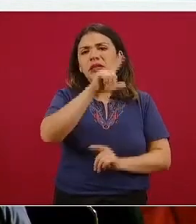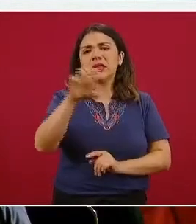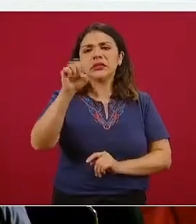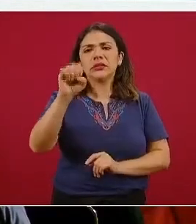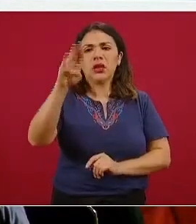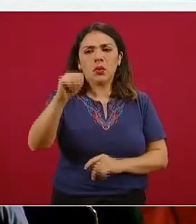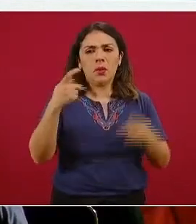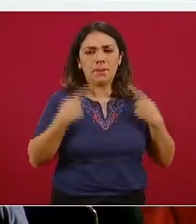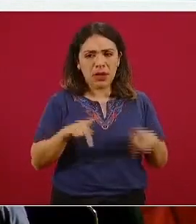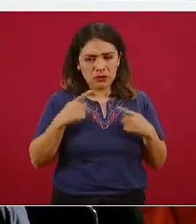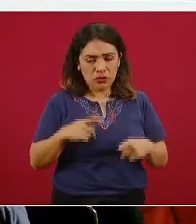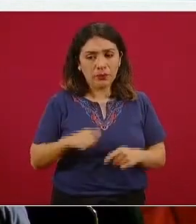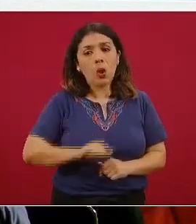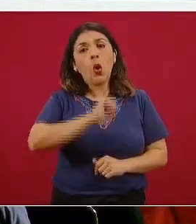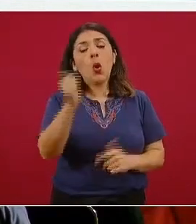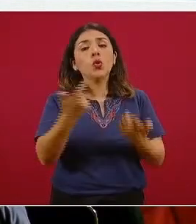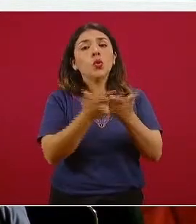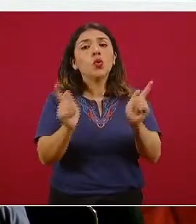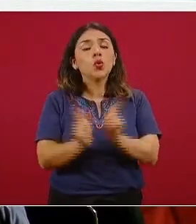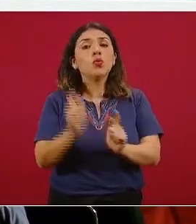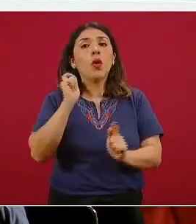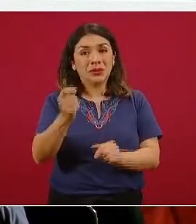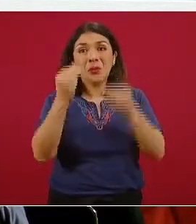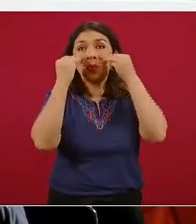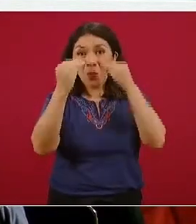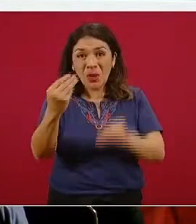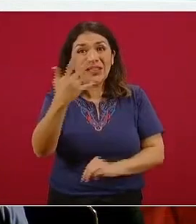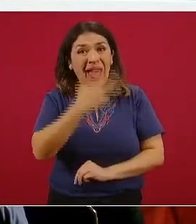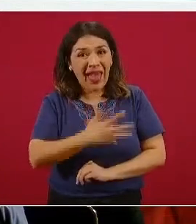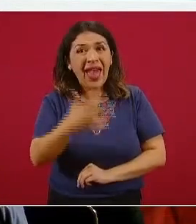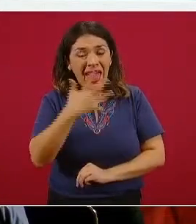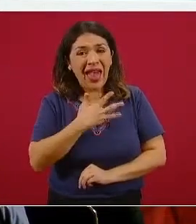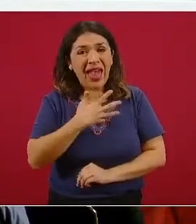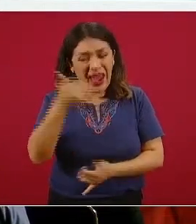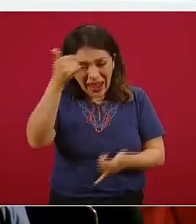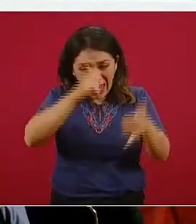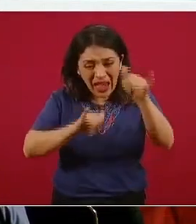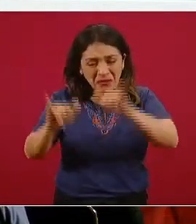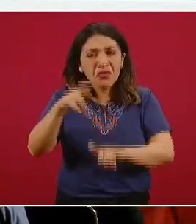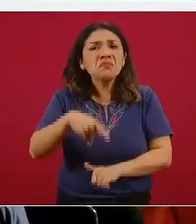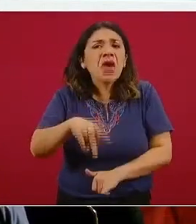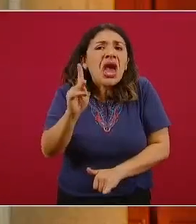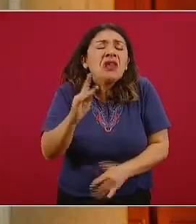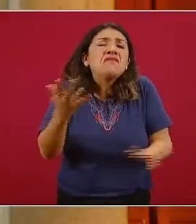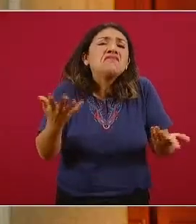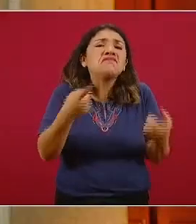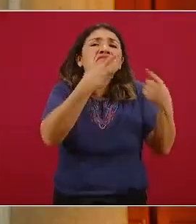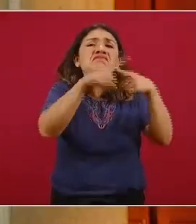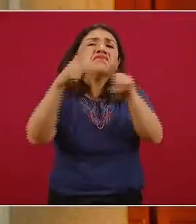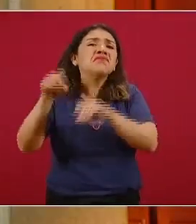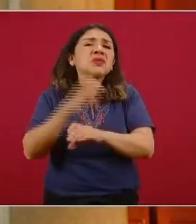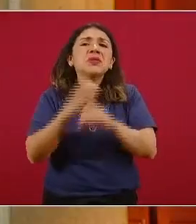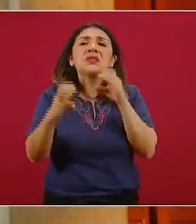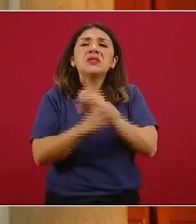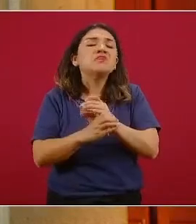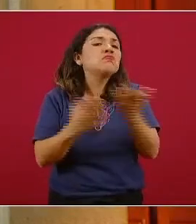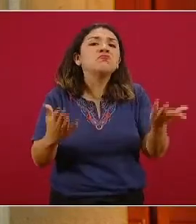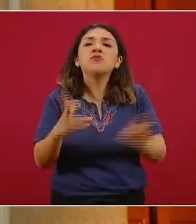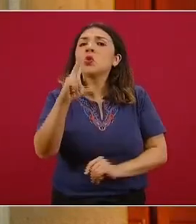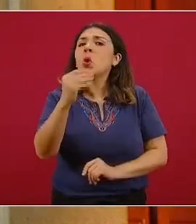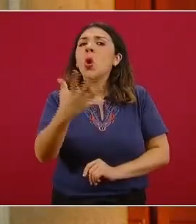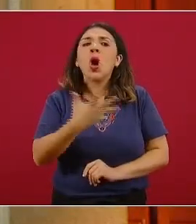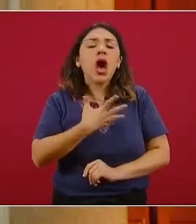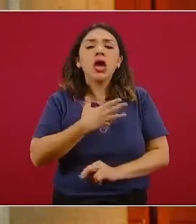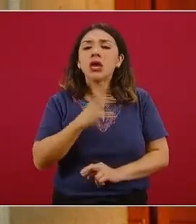30.769. Y tenemos ahora un grupo que son las que sí tienen una muestra, pero en donde por diferentes motivos ya no vamos a tener